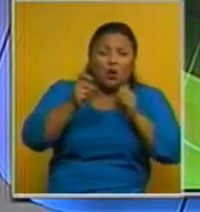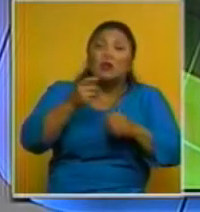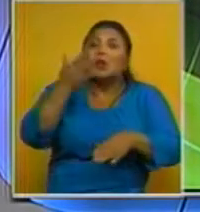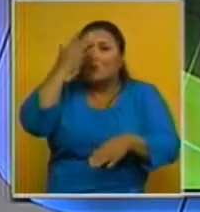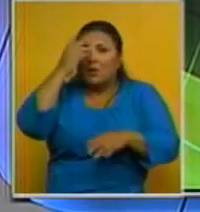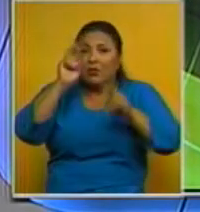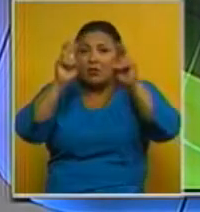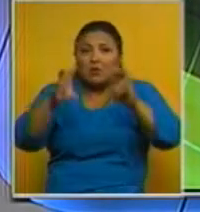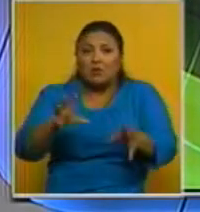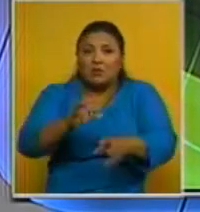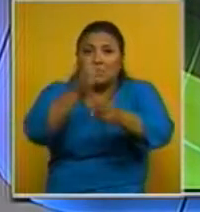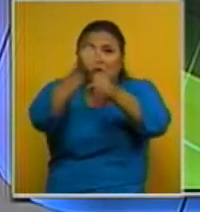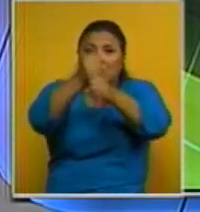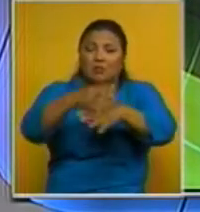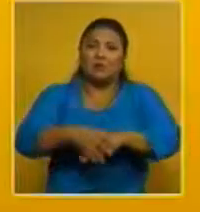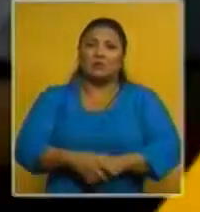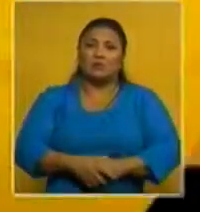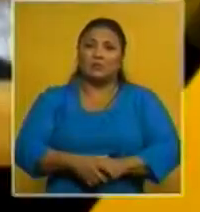seguridad.